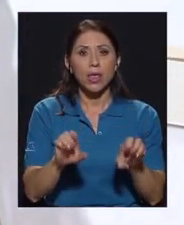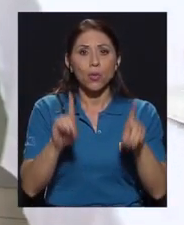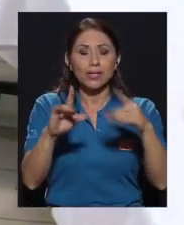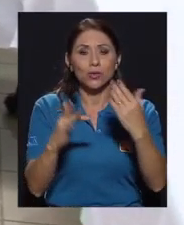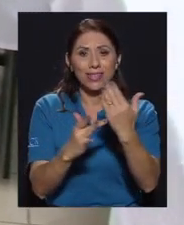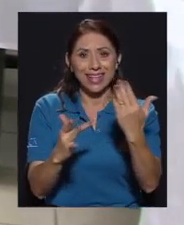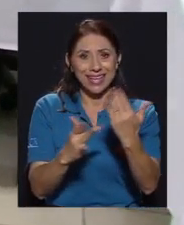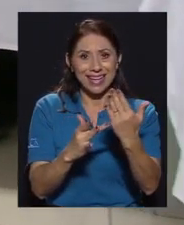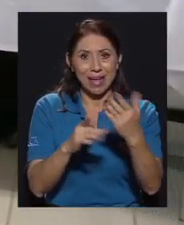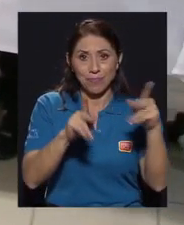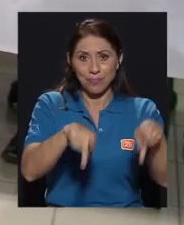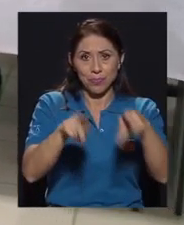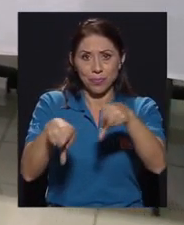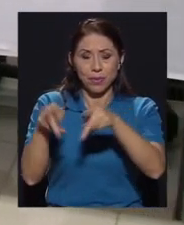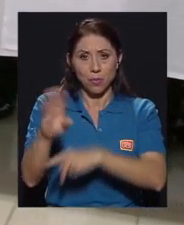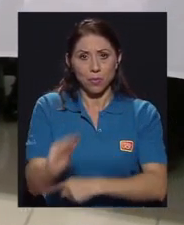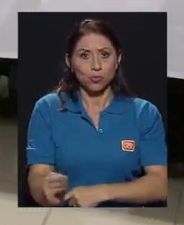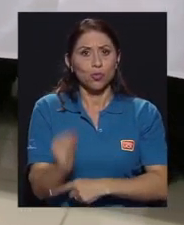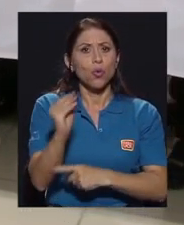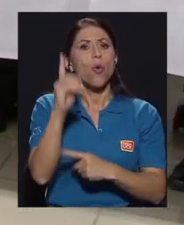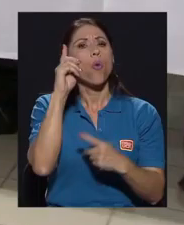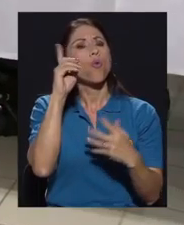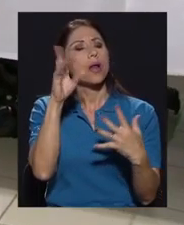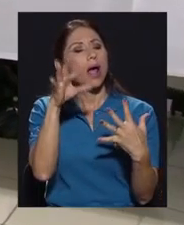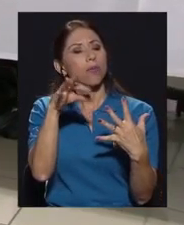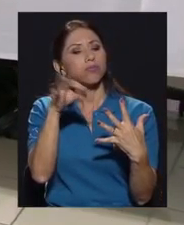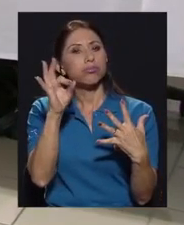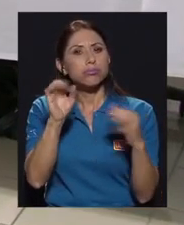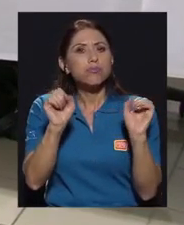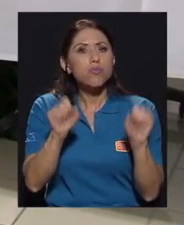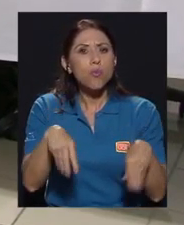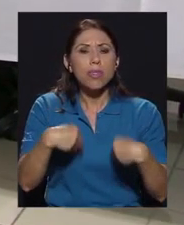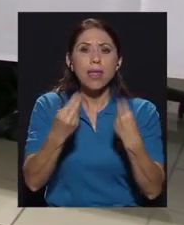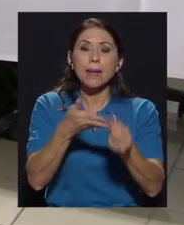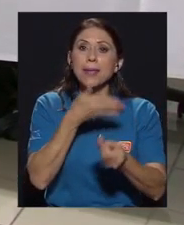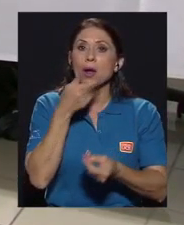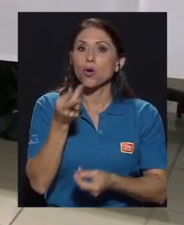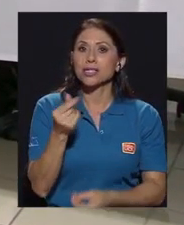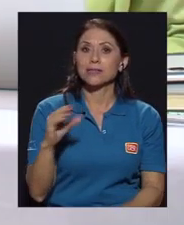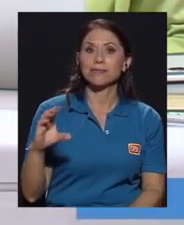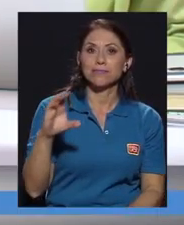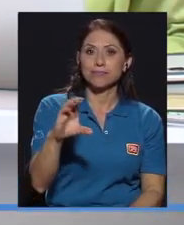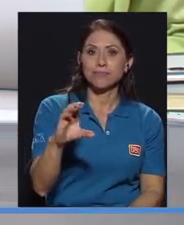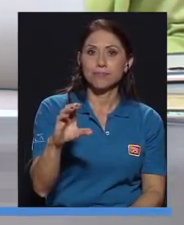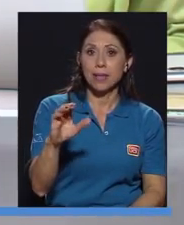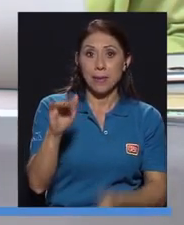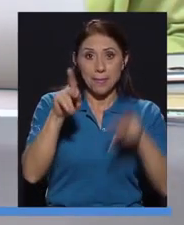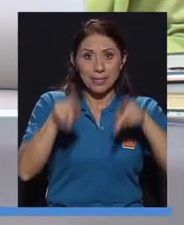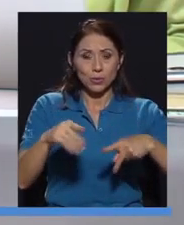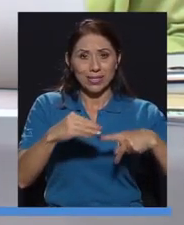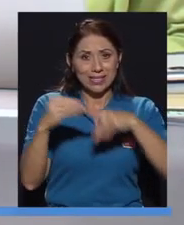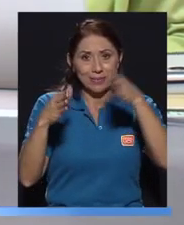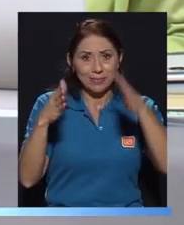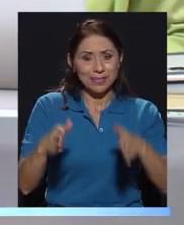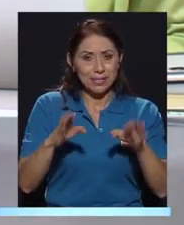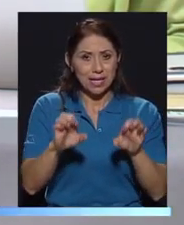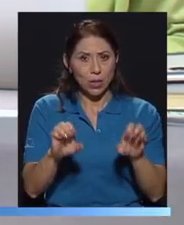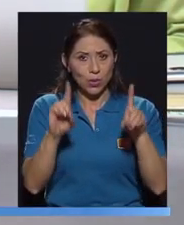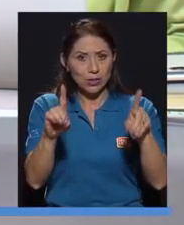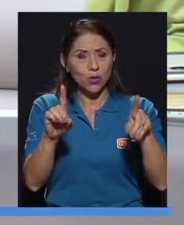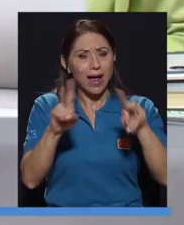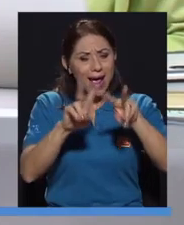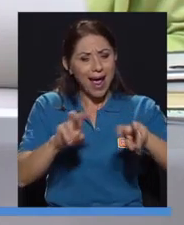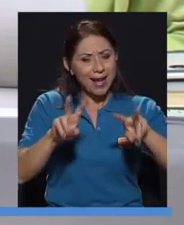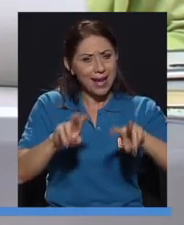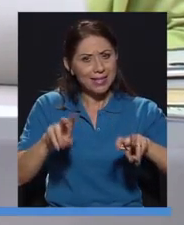La educación técnica en la población joven es una opción que puede brindar mejores ingresos. Por eso, expertos en educación